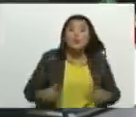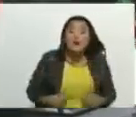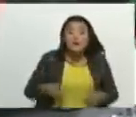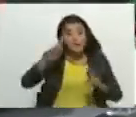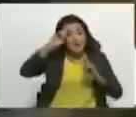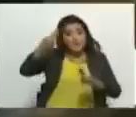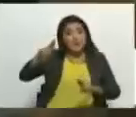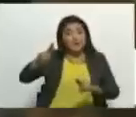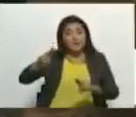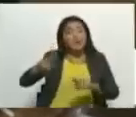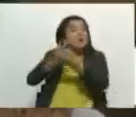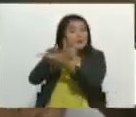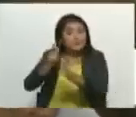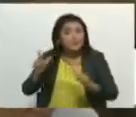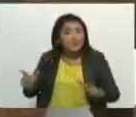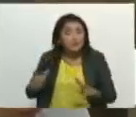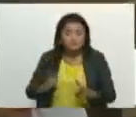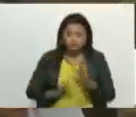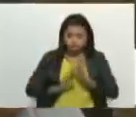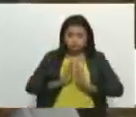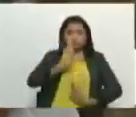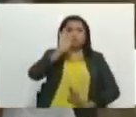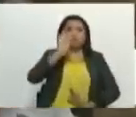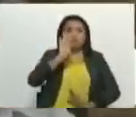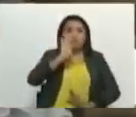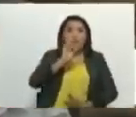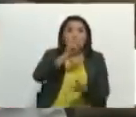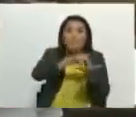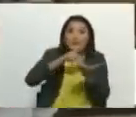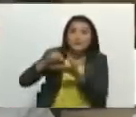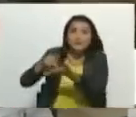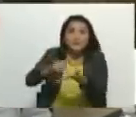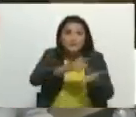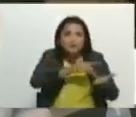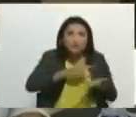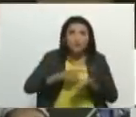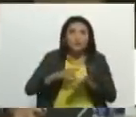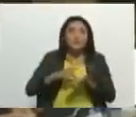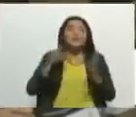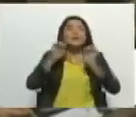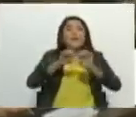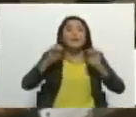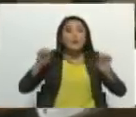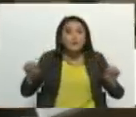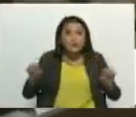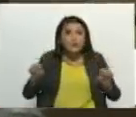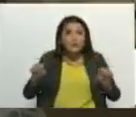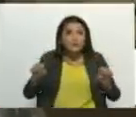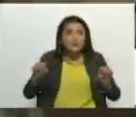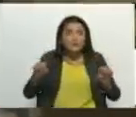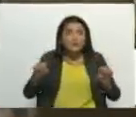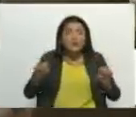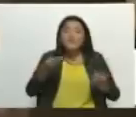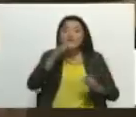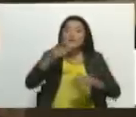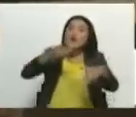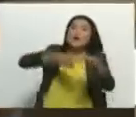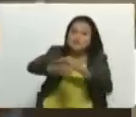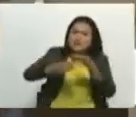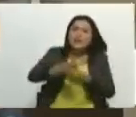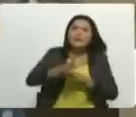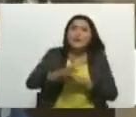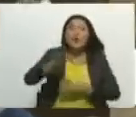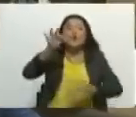respeto, autonomía, desarrollo integral, participación protagónica y social, educación integral y acceso a la información,